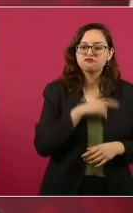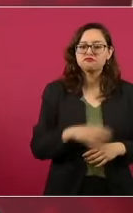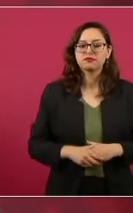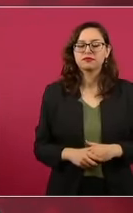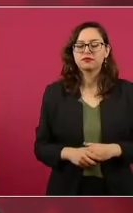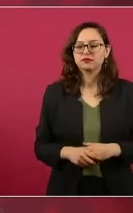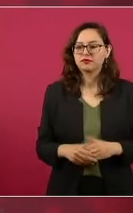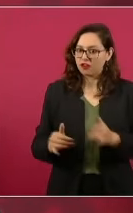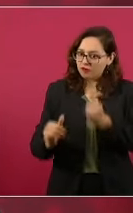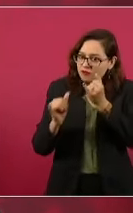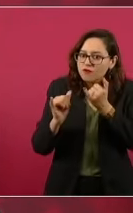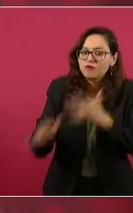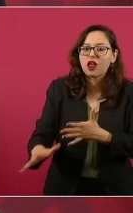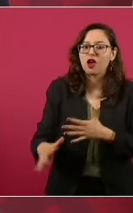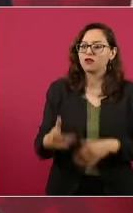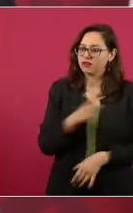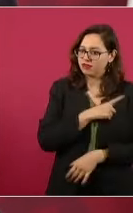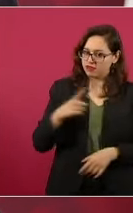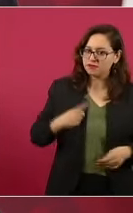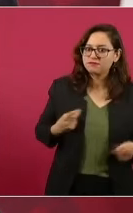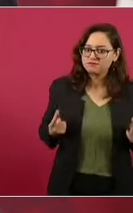Pues todo esto